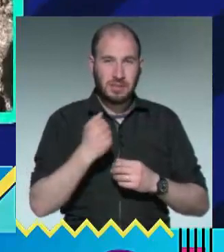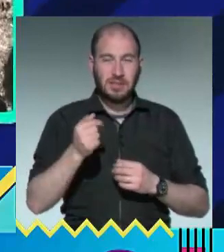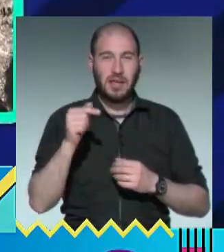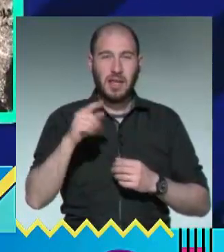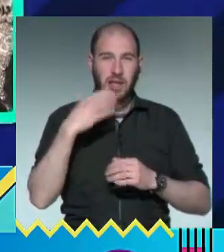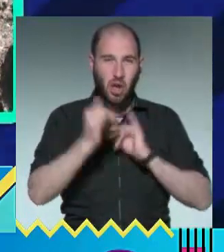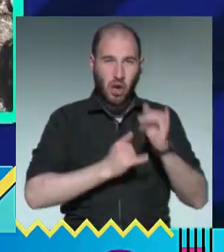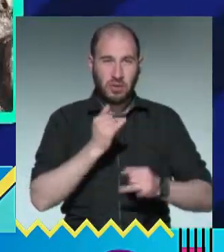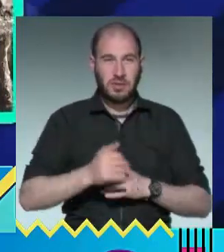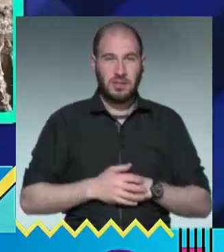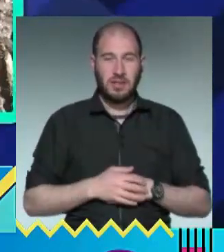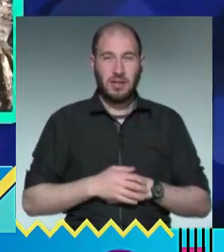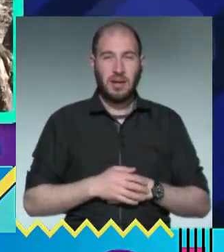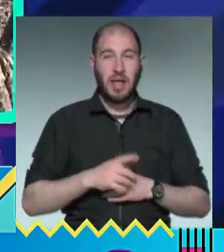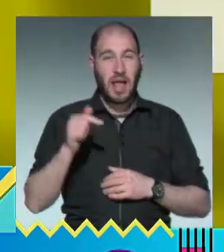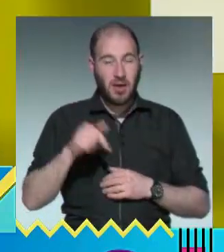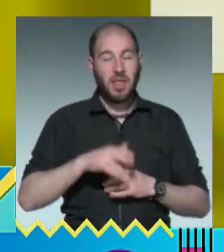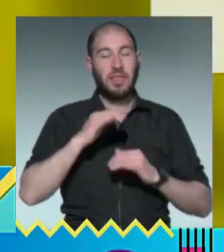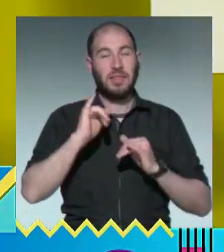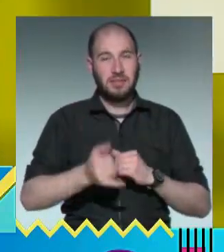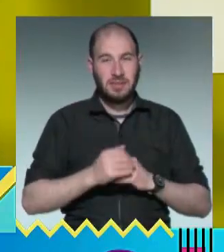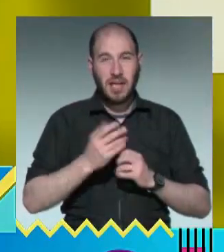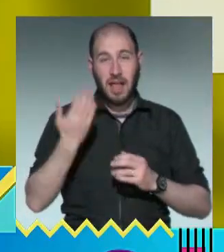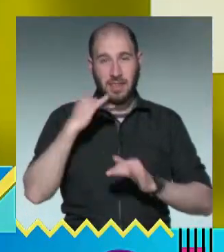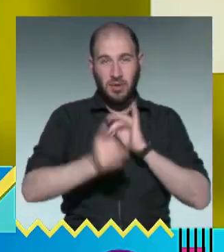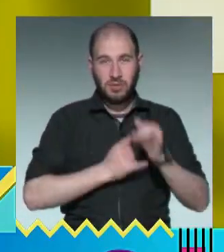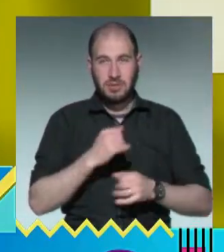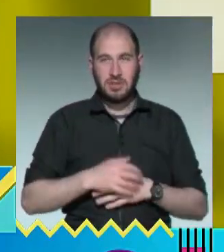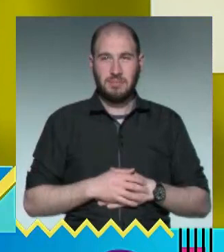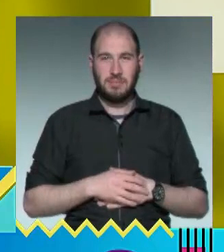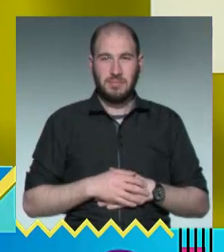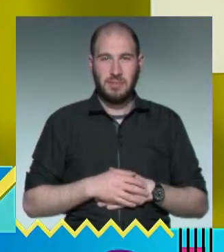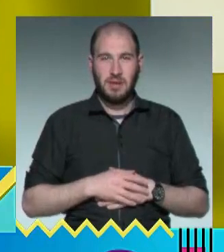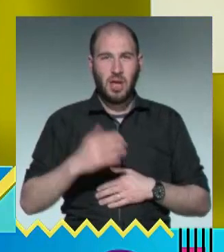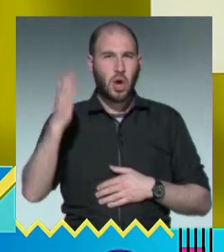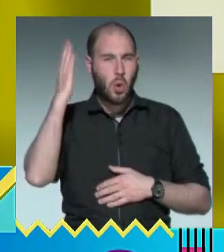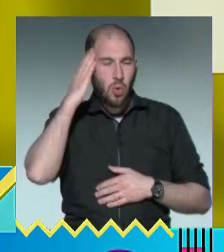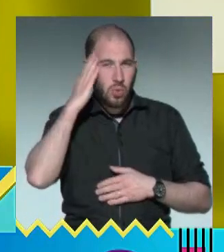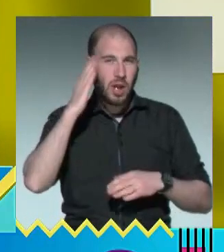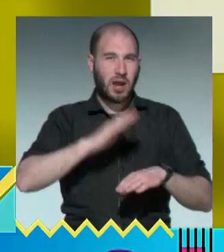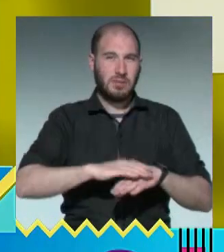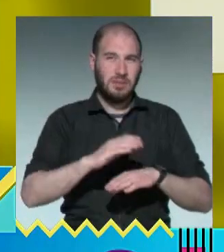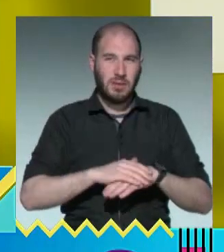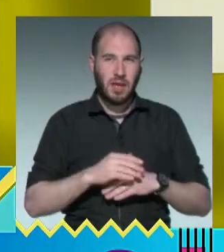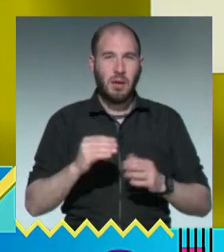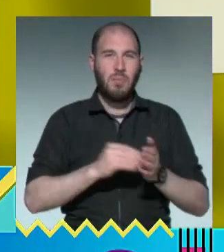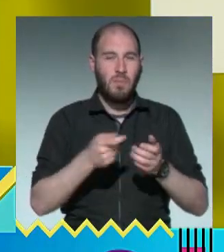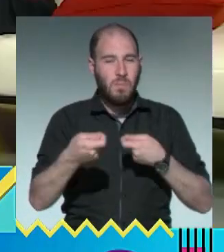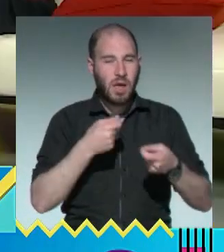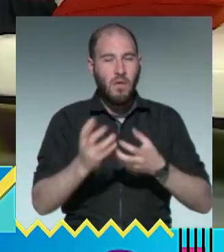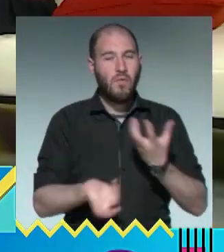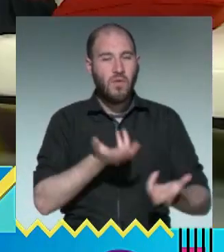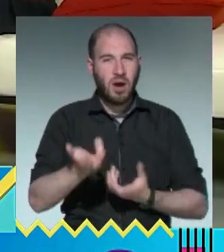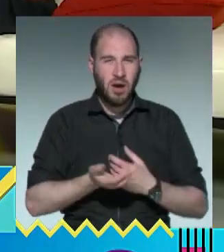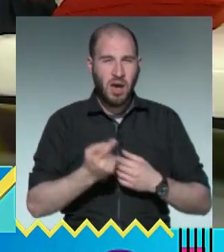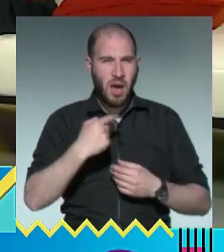resaltar en cuanto a estos incendios. Y ahora sí, ir un poco a esto que les decía al principio, ¿no?, esta cultura, esta responsabilidad al momento de manejar fuego.